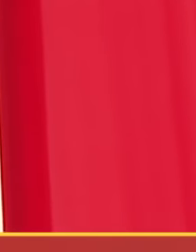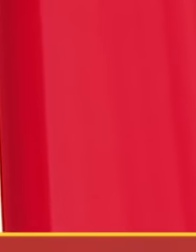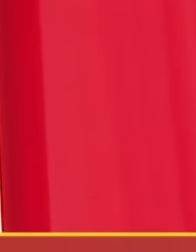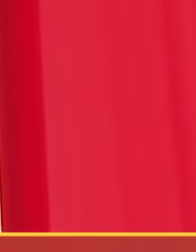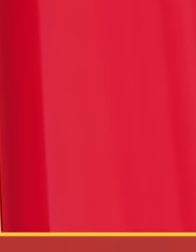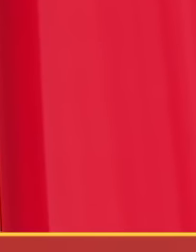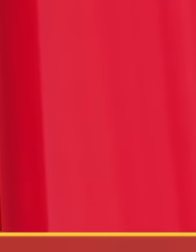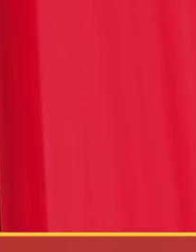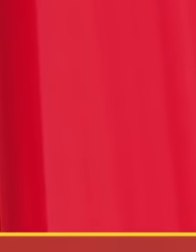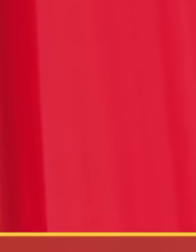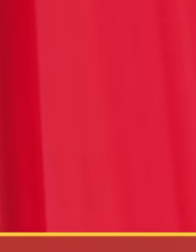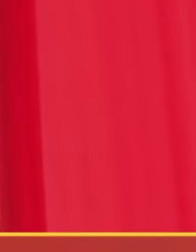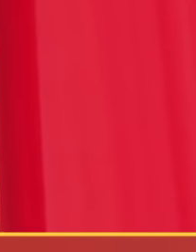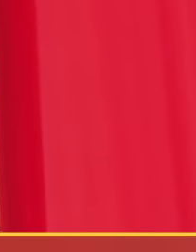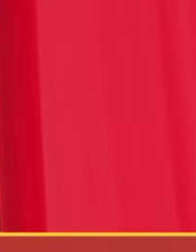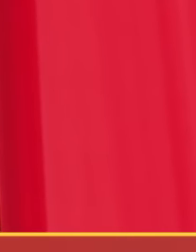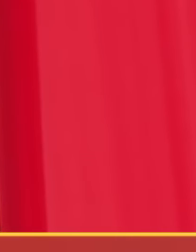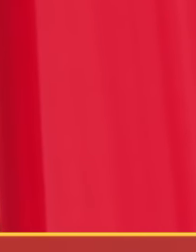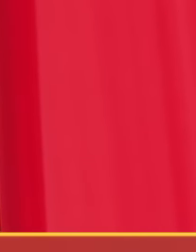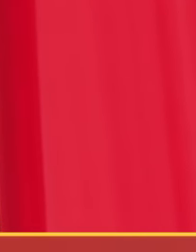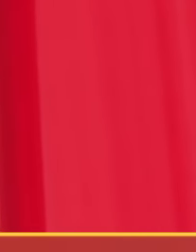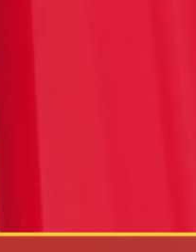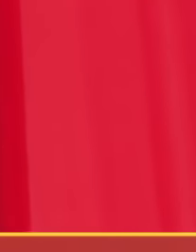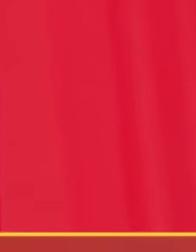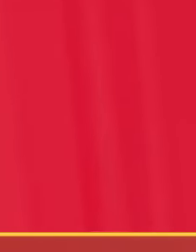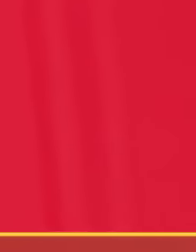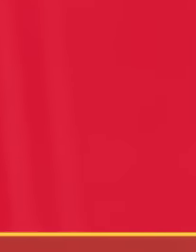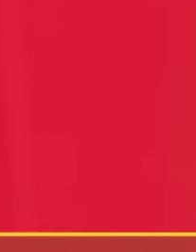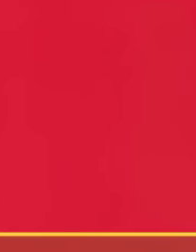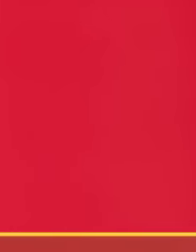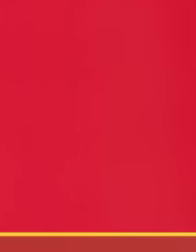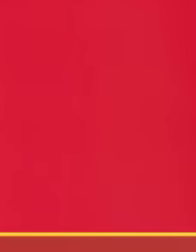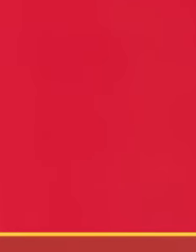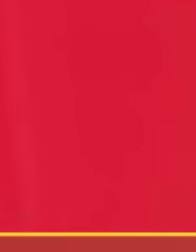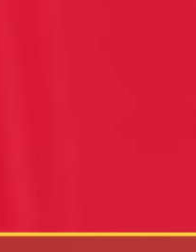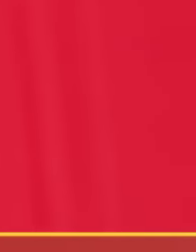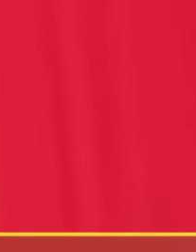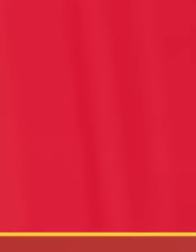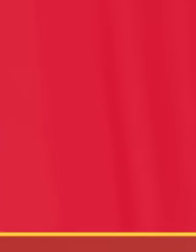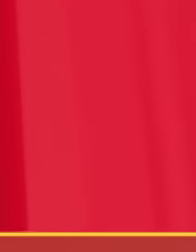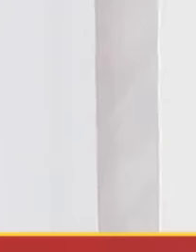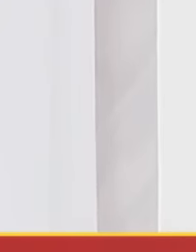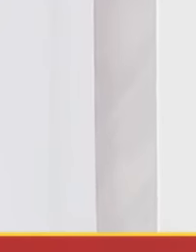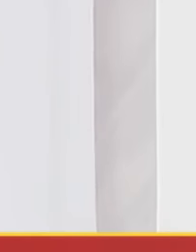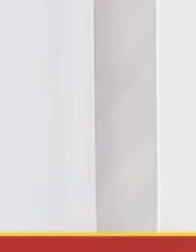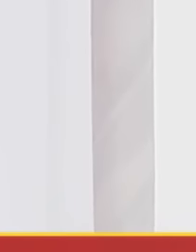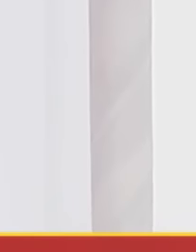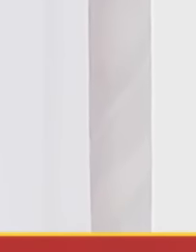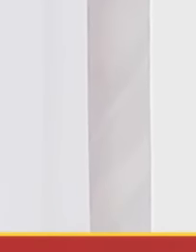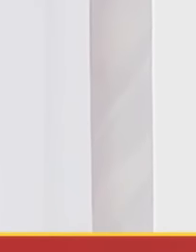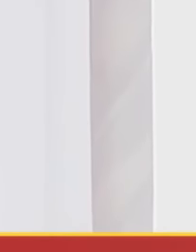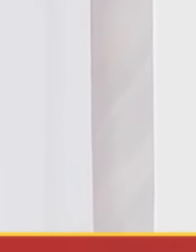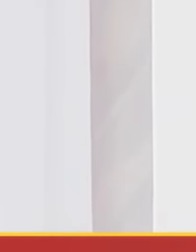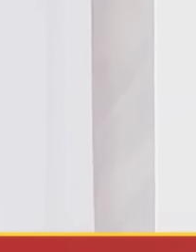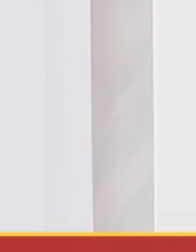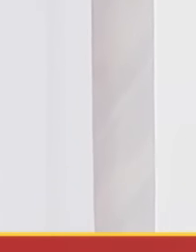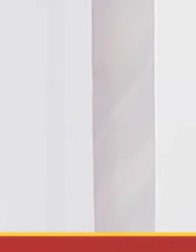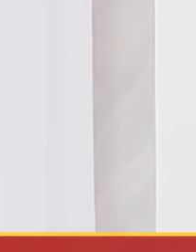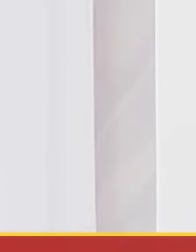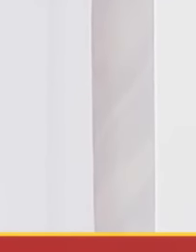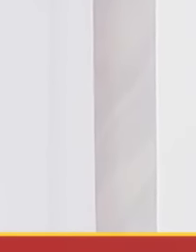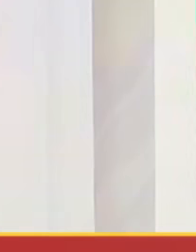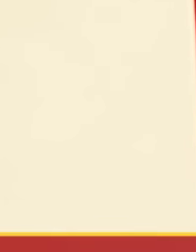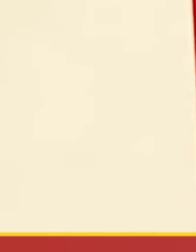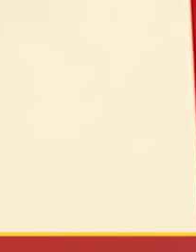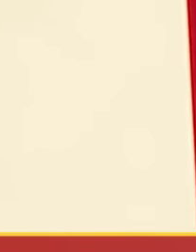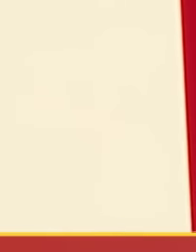señor Pedro Castillo, no le tenemos miedo. La piedra, no le tenemos